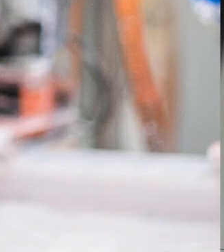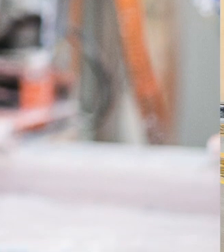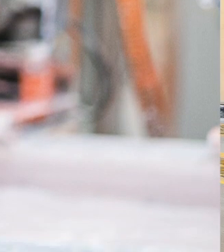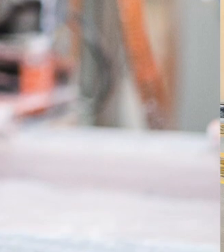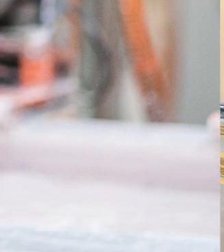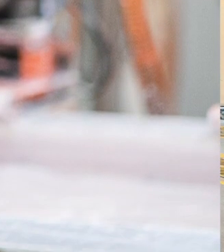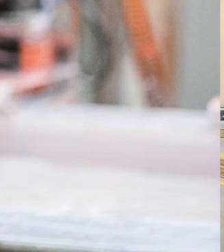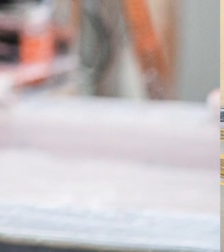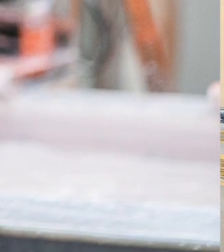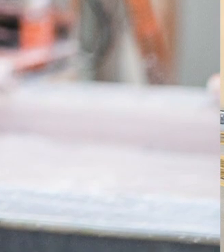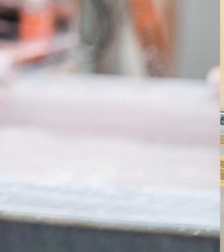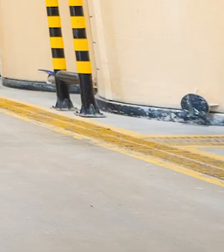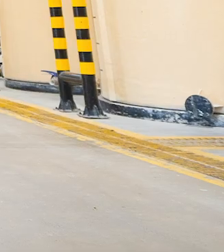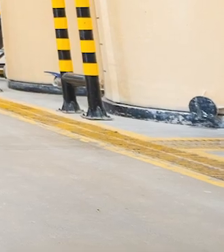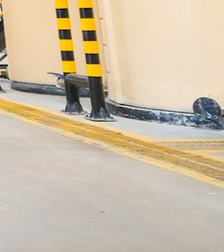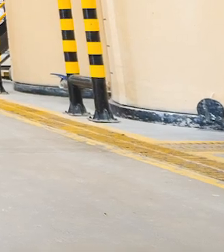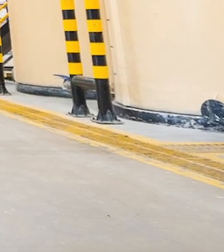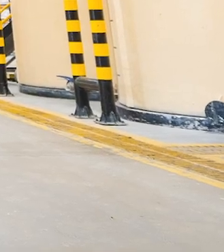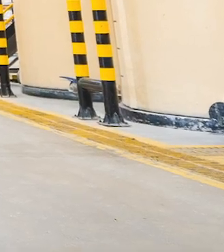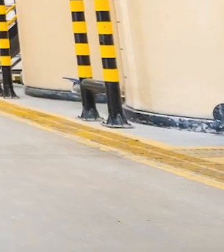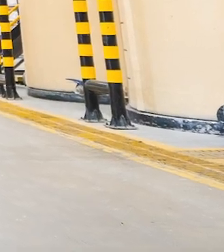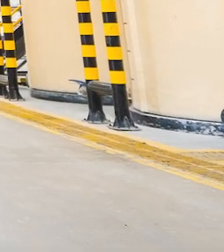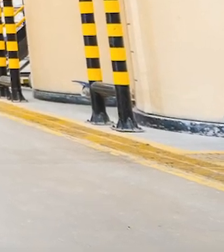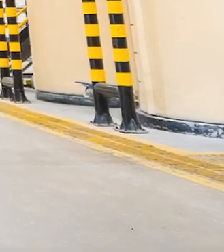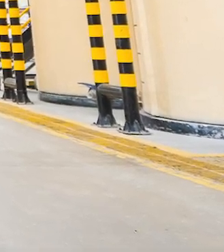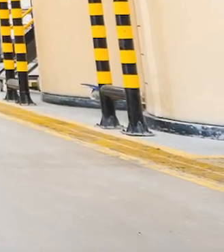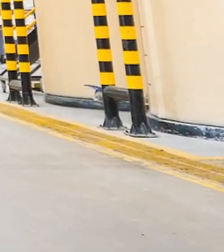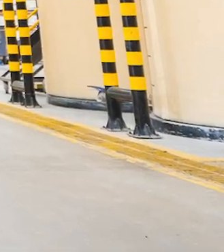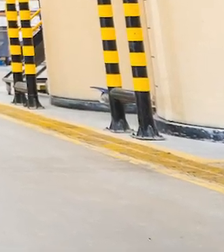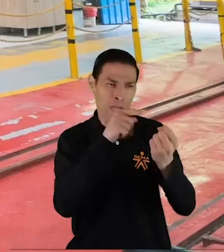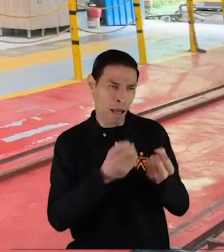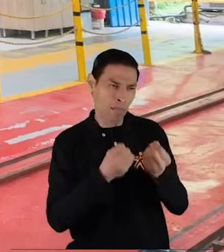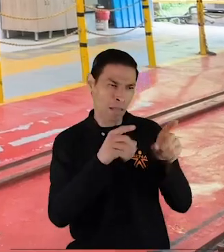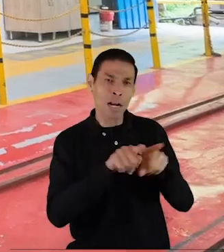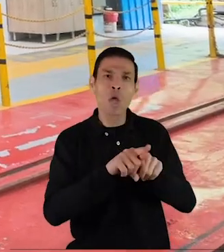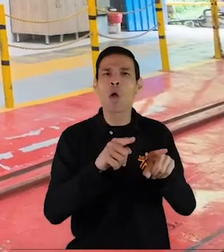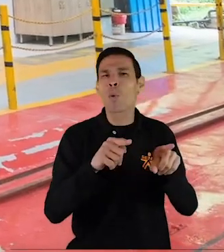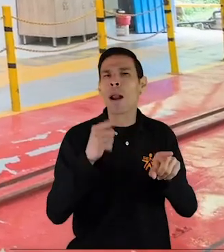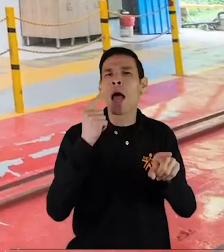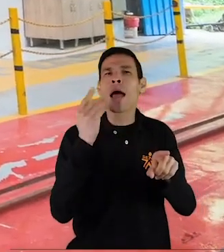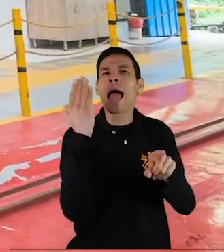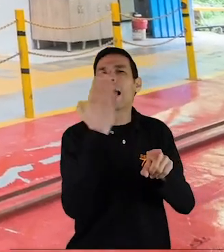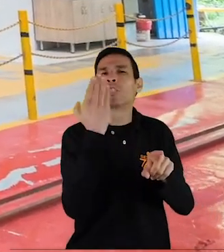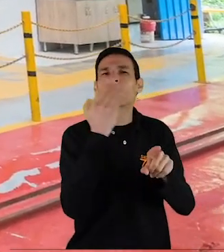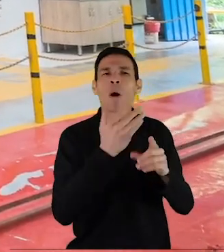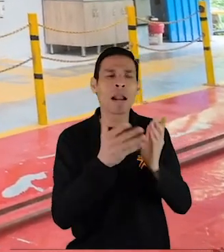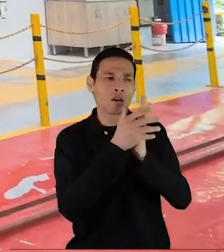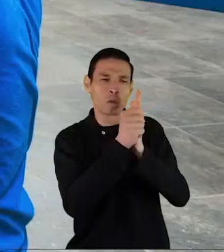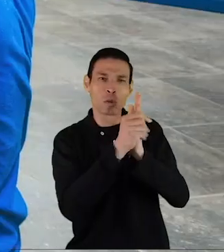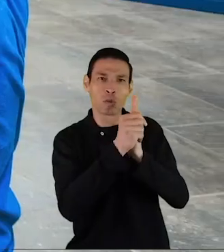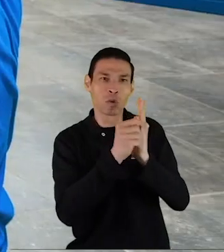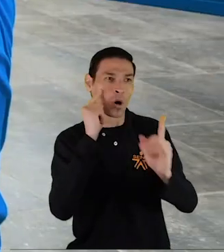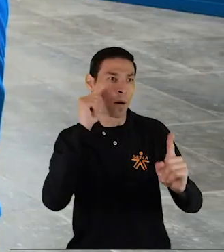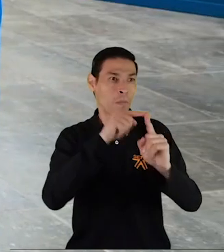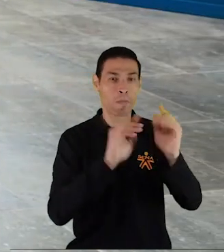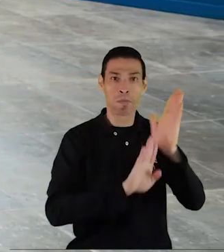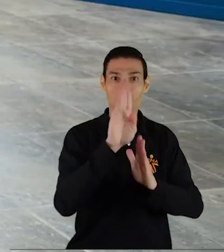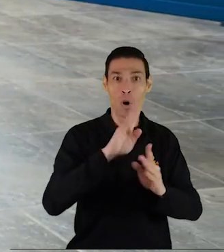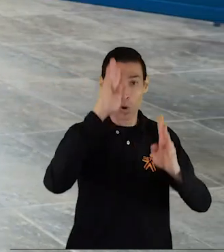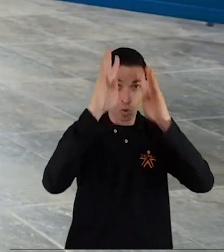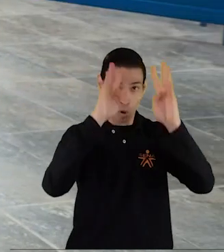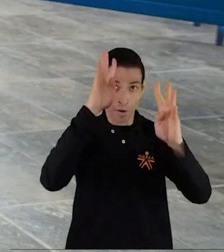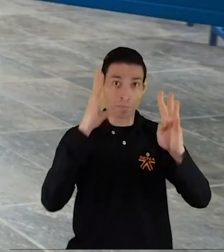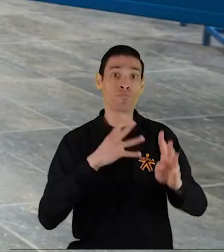empíricos, beneficiando en una primera fase a cerca de 1.000 personas. Corona, a su vez, hará un proceso de transferencia de